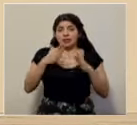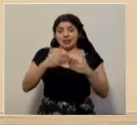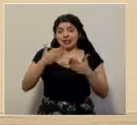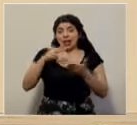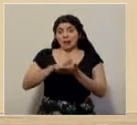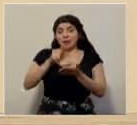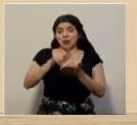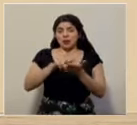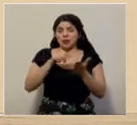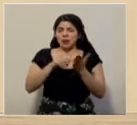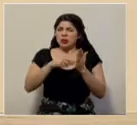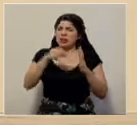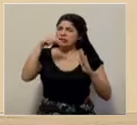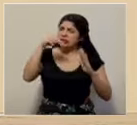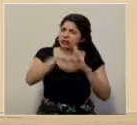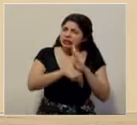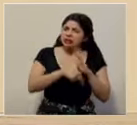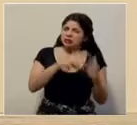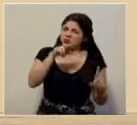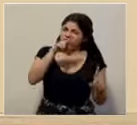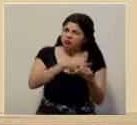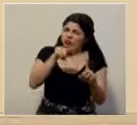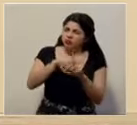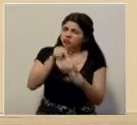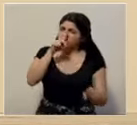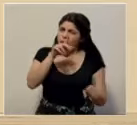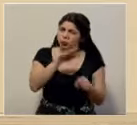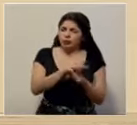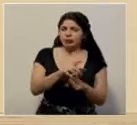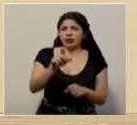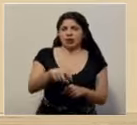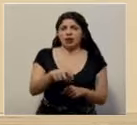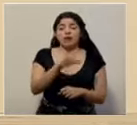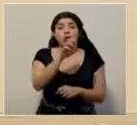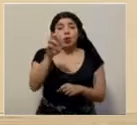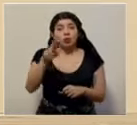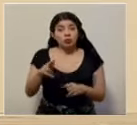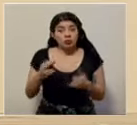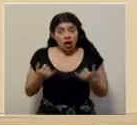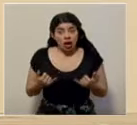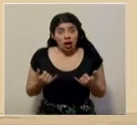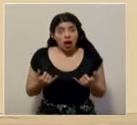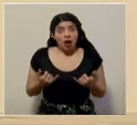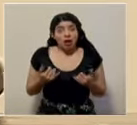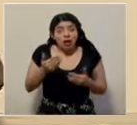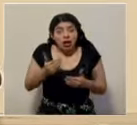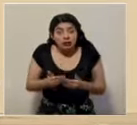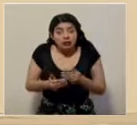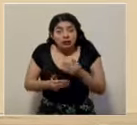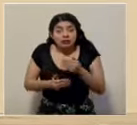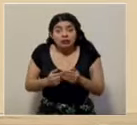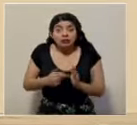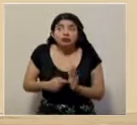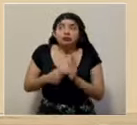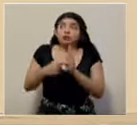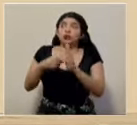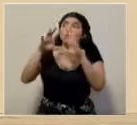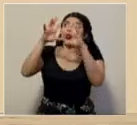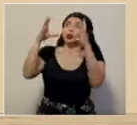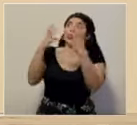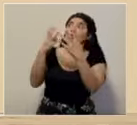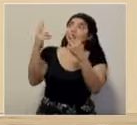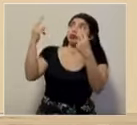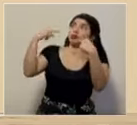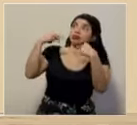de una manera exhaustiva. Todas estas cosas que Costa Rica hoy puede presentar al mundo como pasos